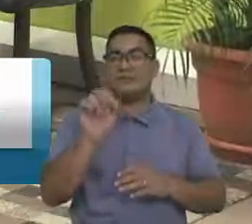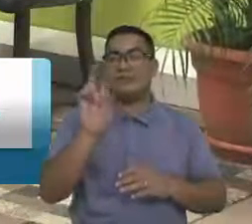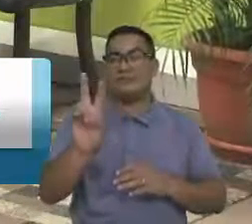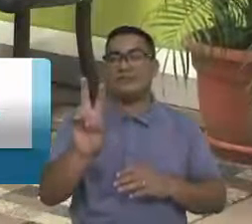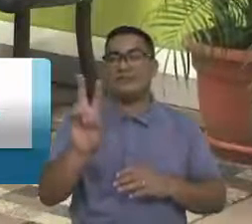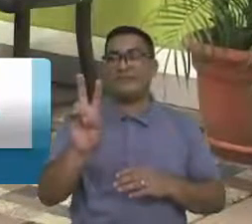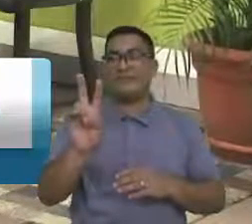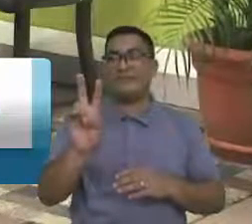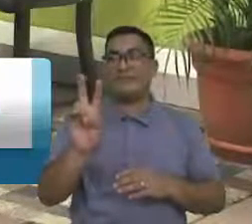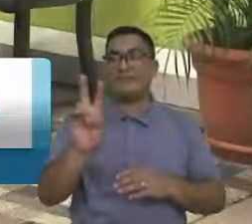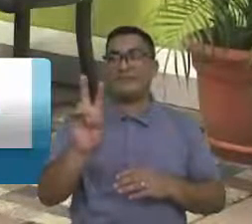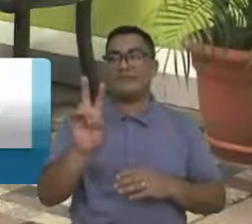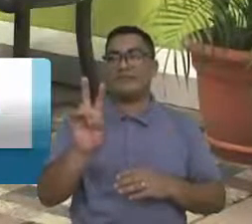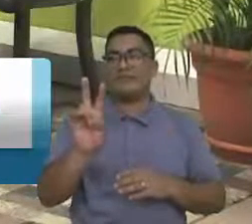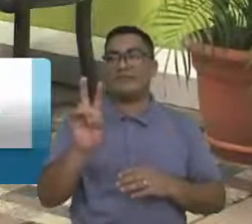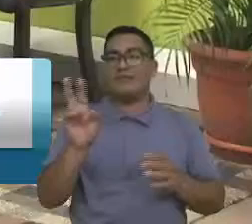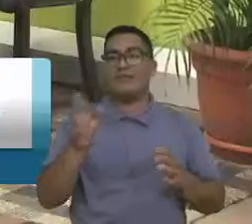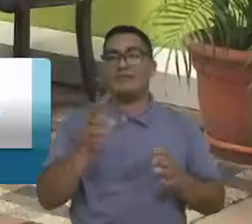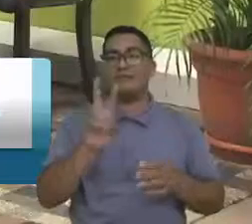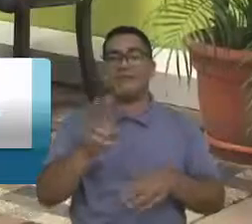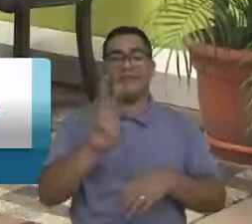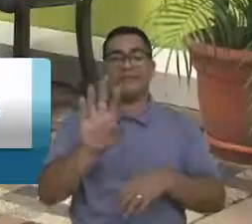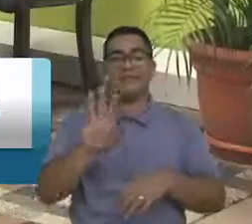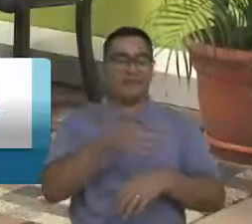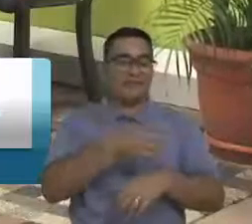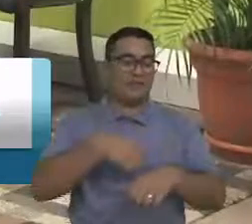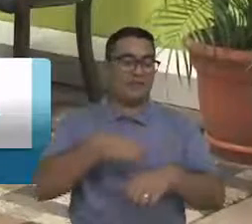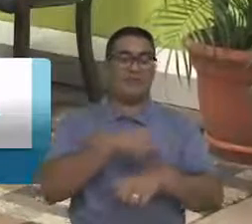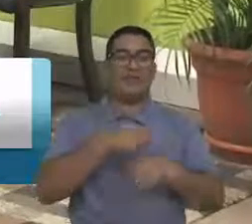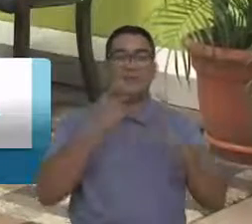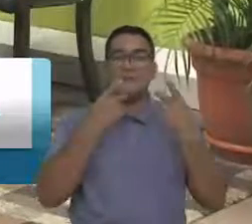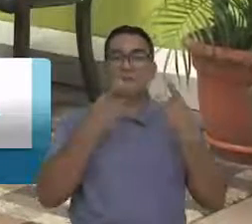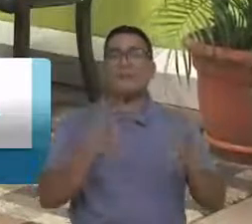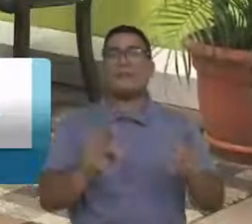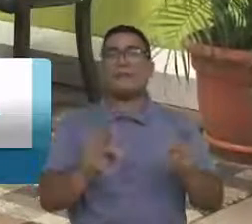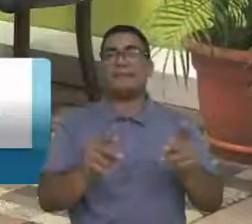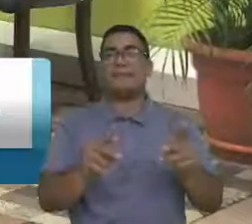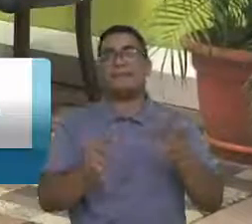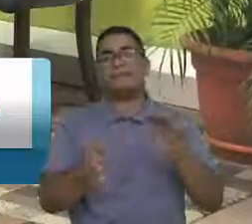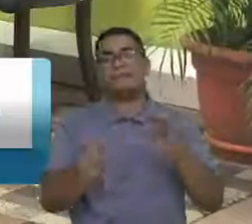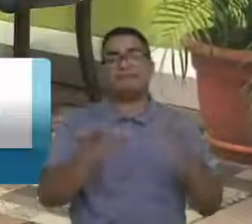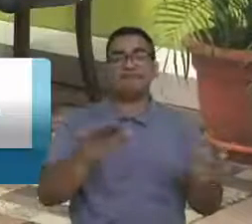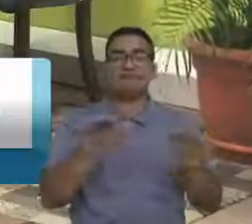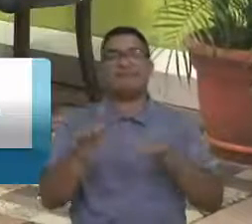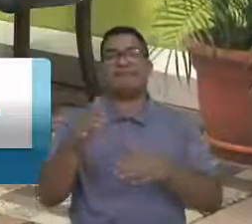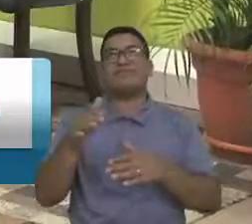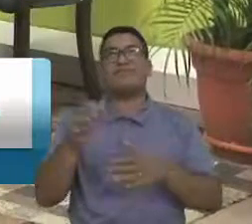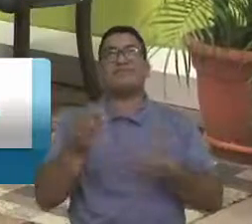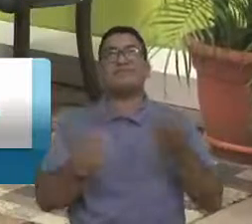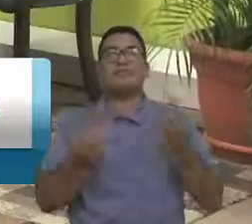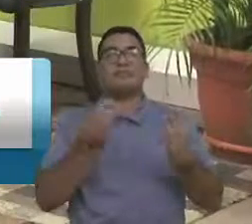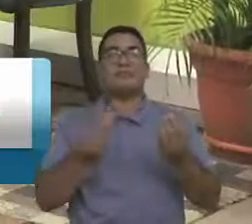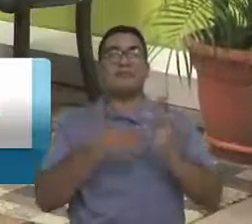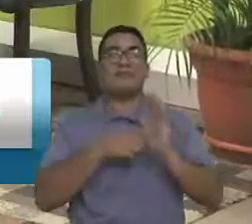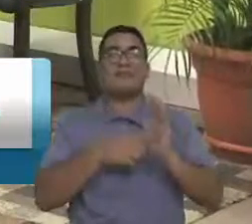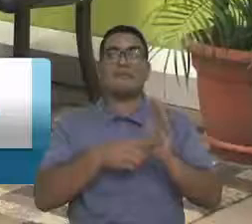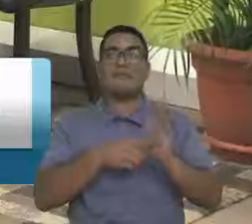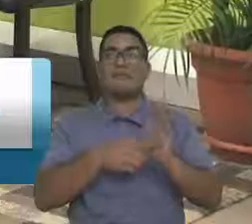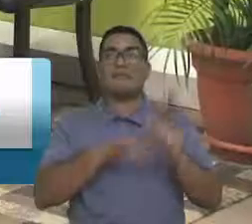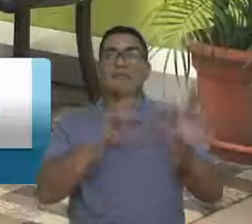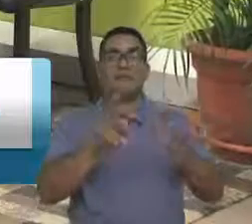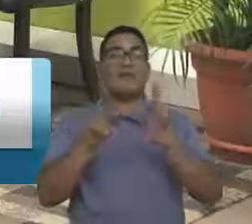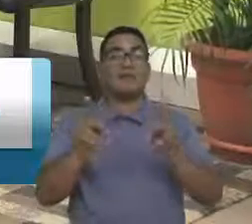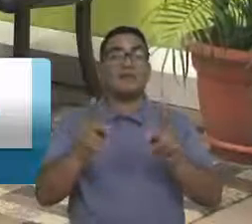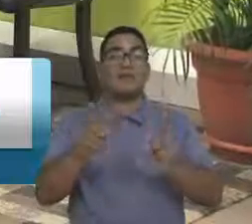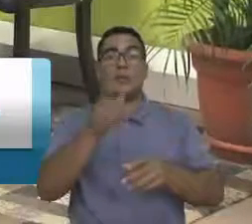es decir, 1.260 en 24 horas. Sin embargo, obviamente eso va a estar correlacionado primero con la ingesta de